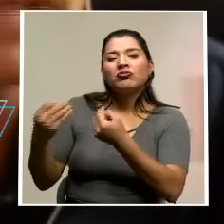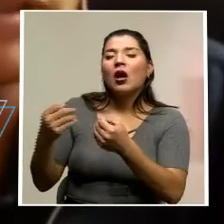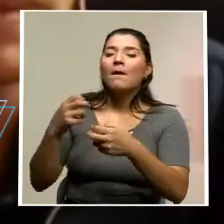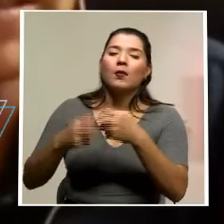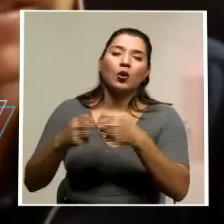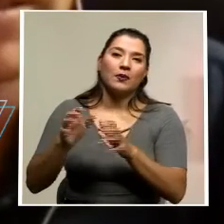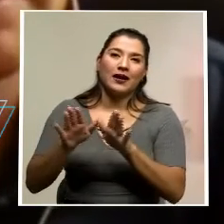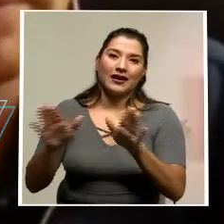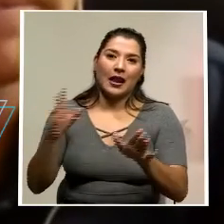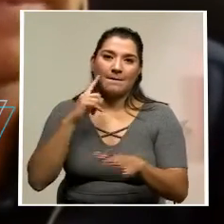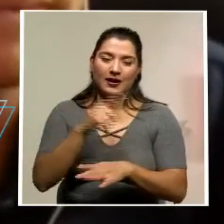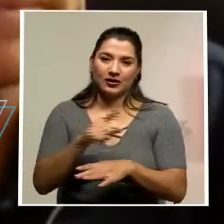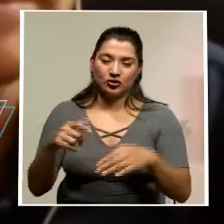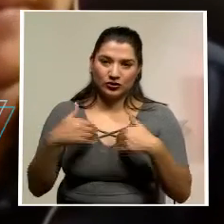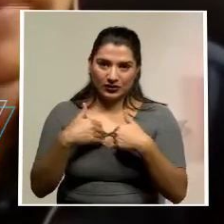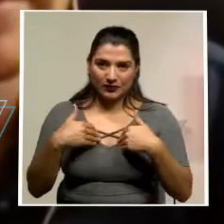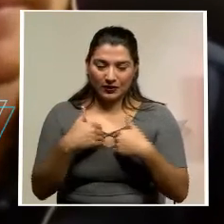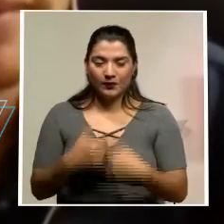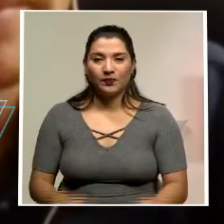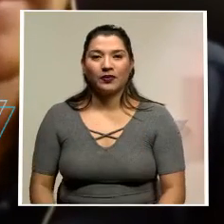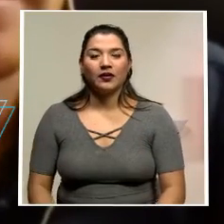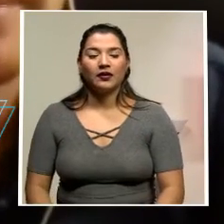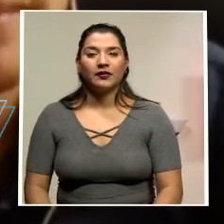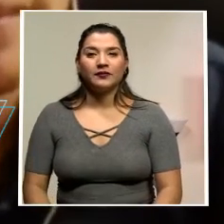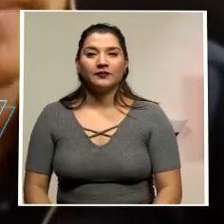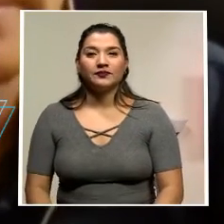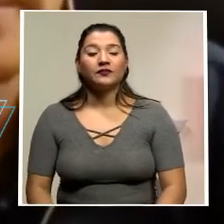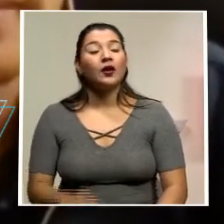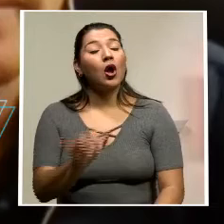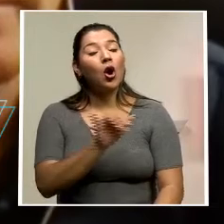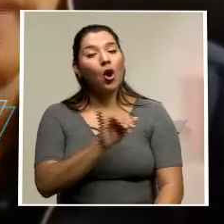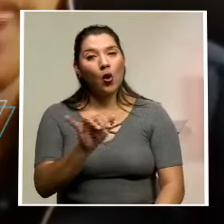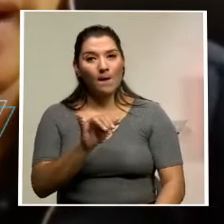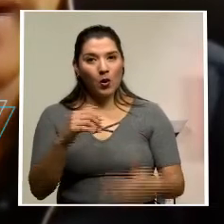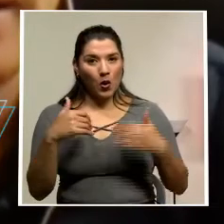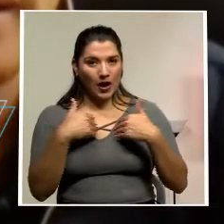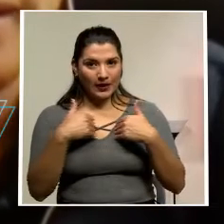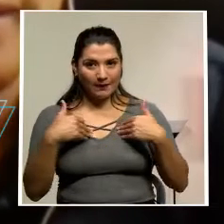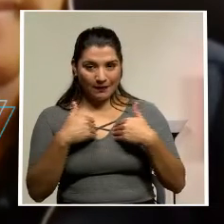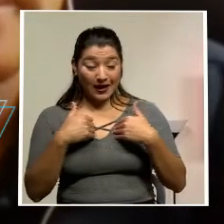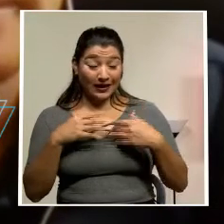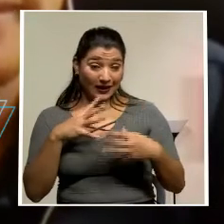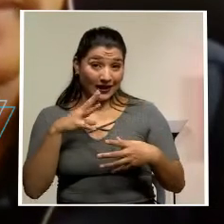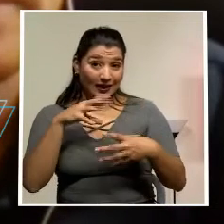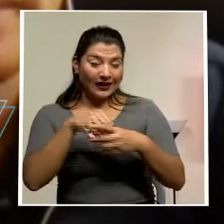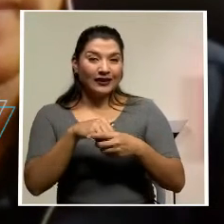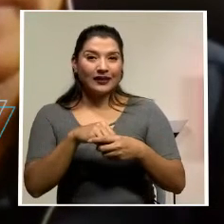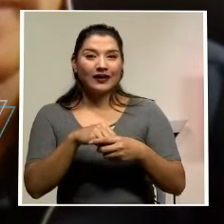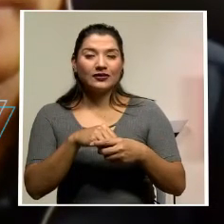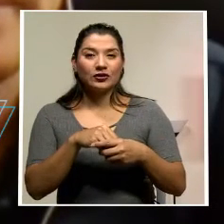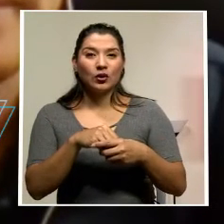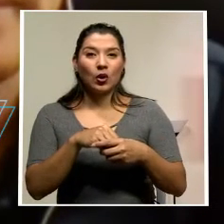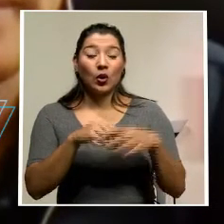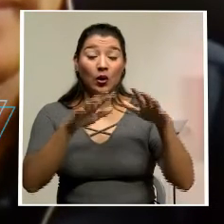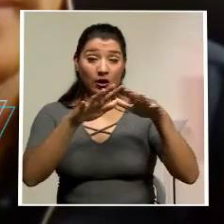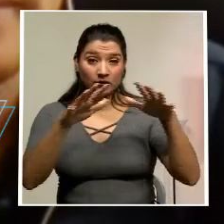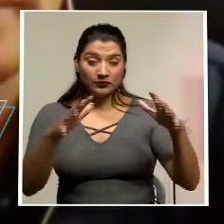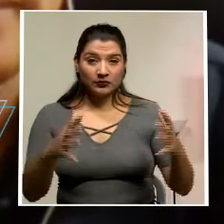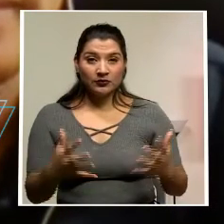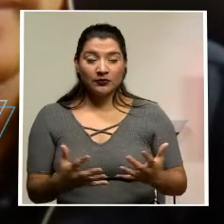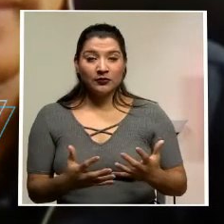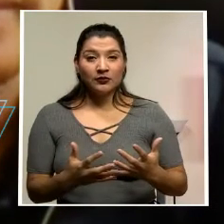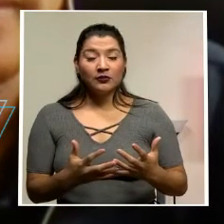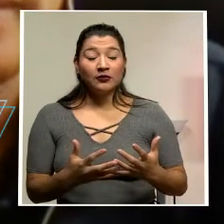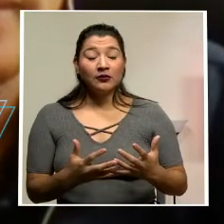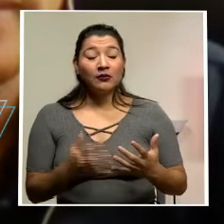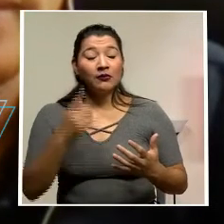estas especies. Como especie, como animales, dentro del ecosistema del planeta Tierra, nos